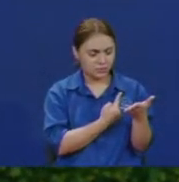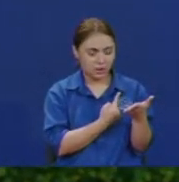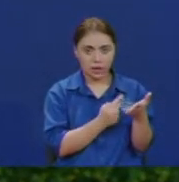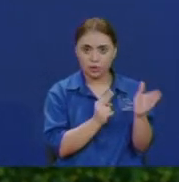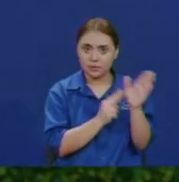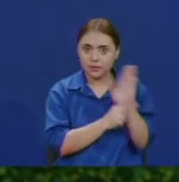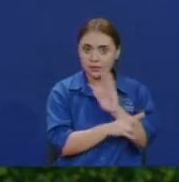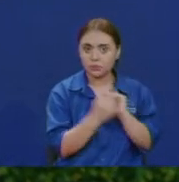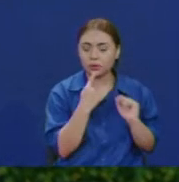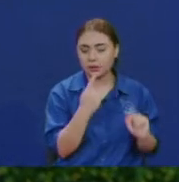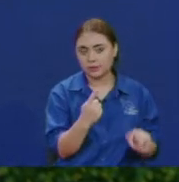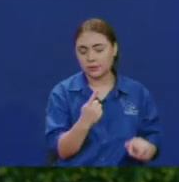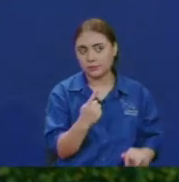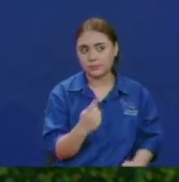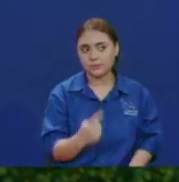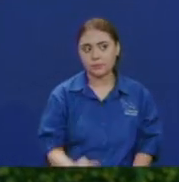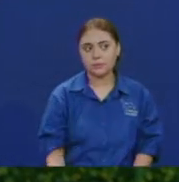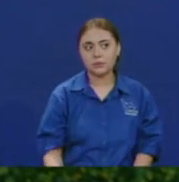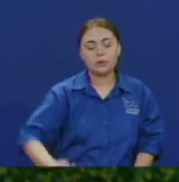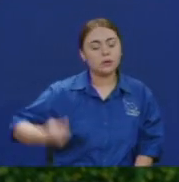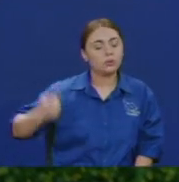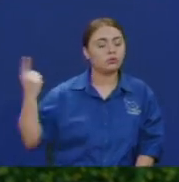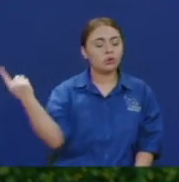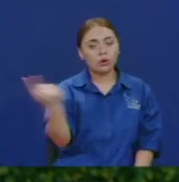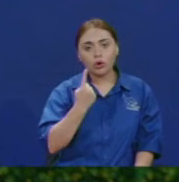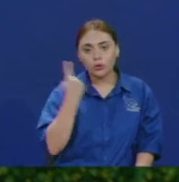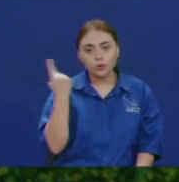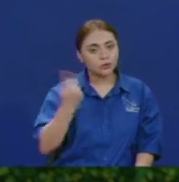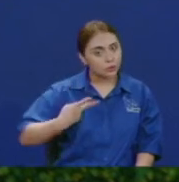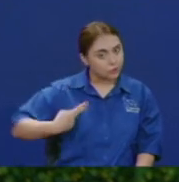dice, todos nosotros